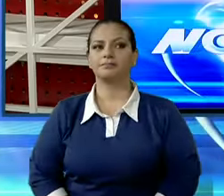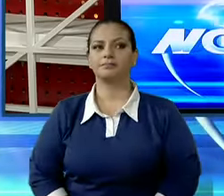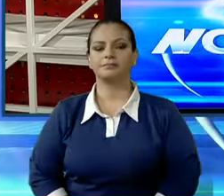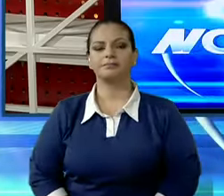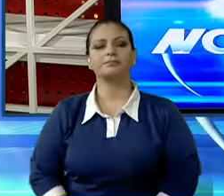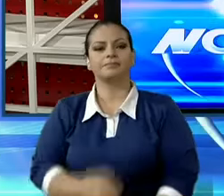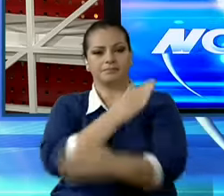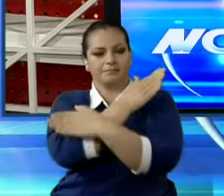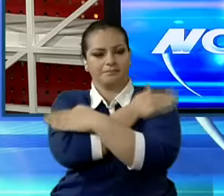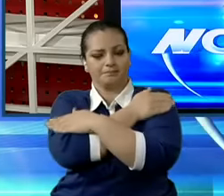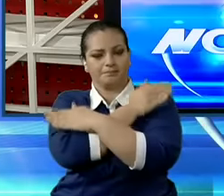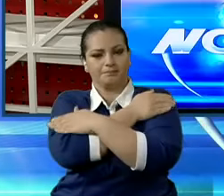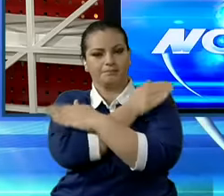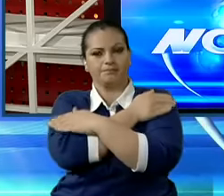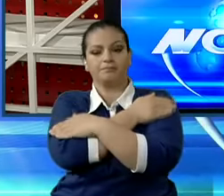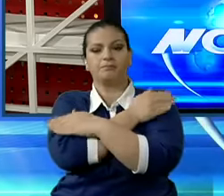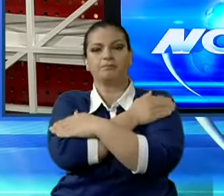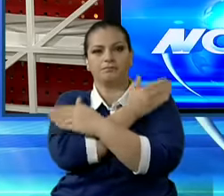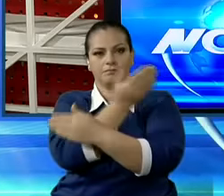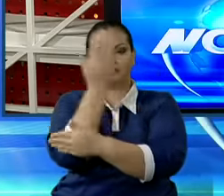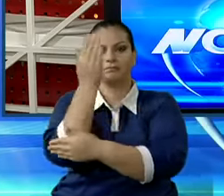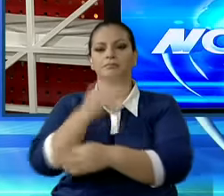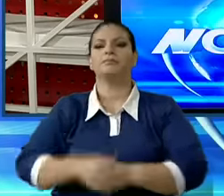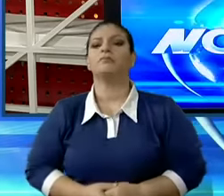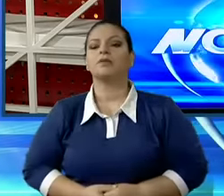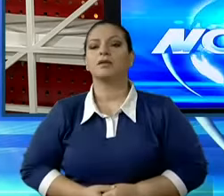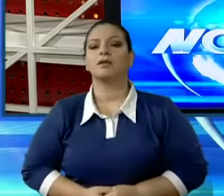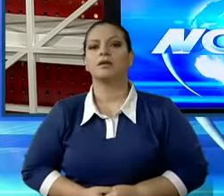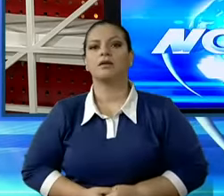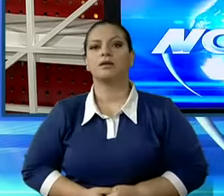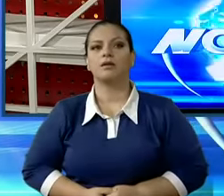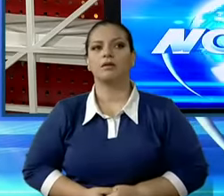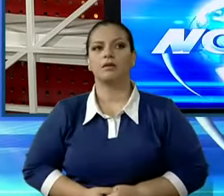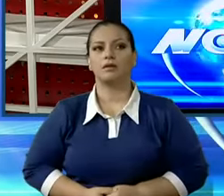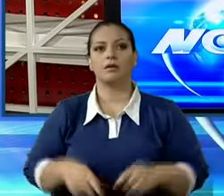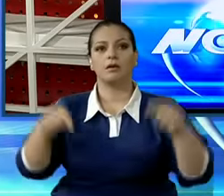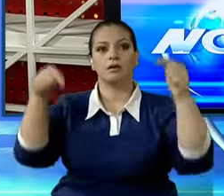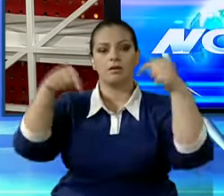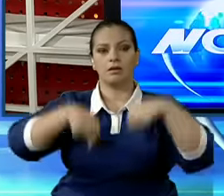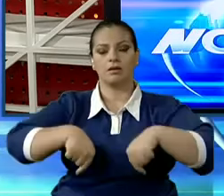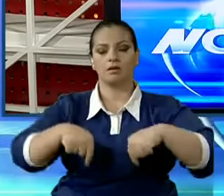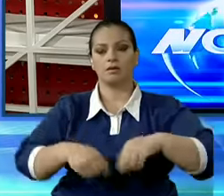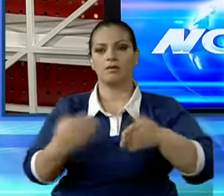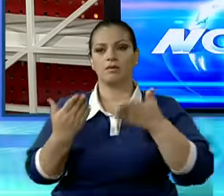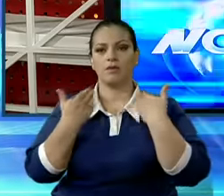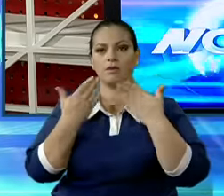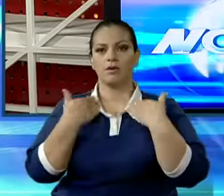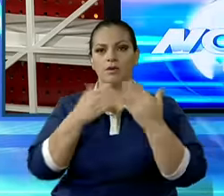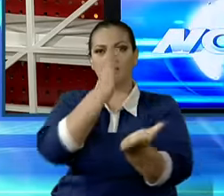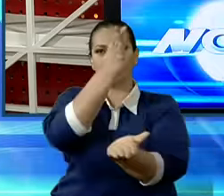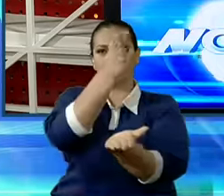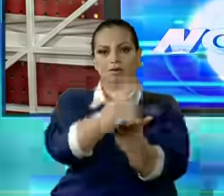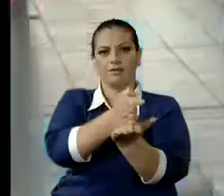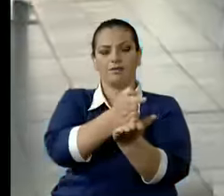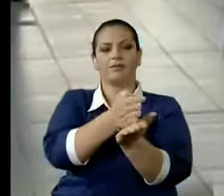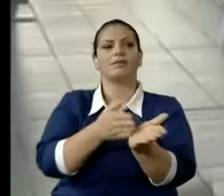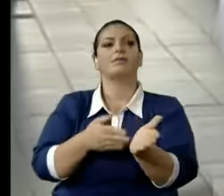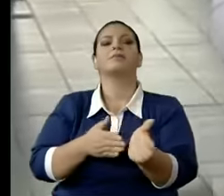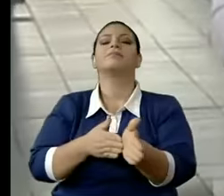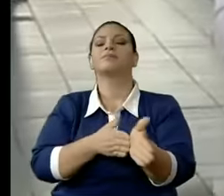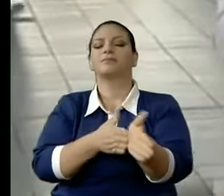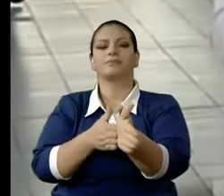Saludos, Hugo, Luisa, amigos televidentes. Antes que nada, mencionar que levantamos señal desde la terminal de la Metrovía Bastión